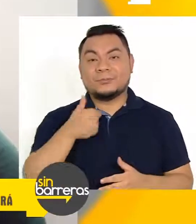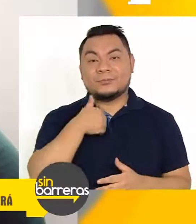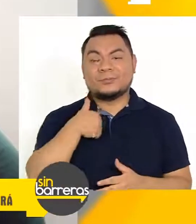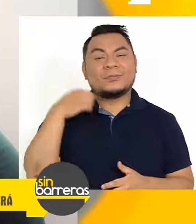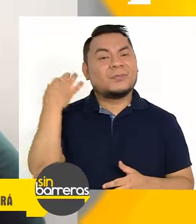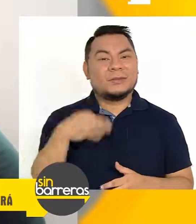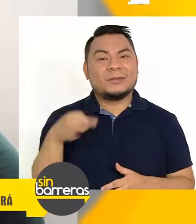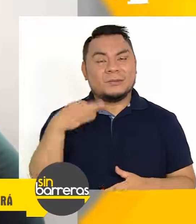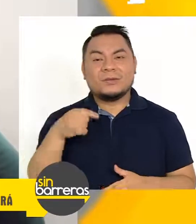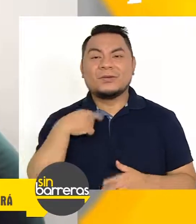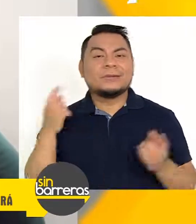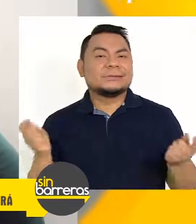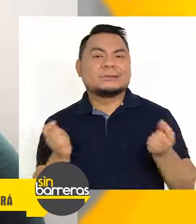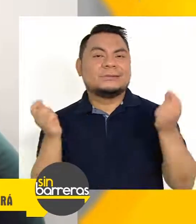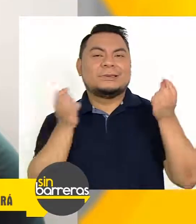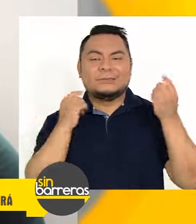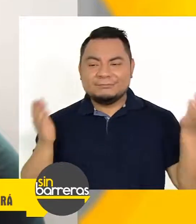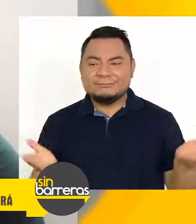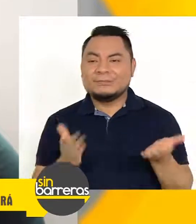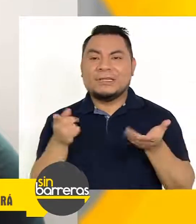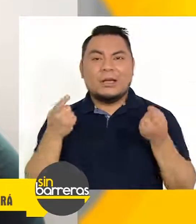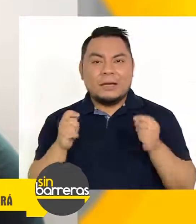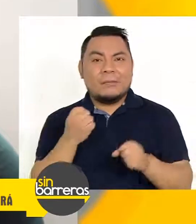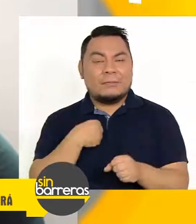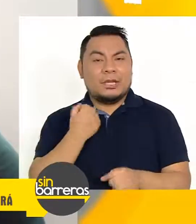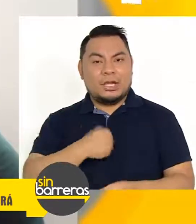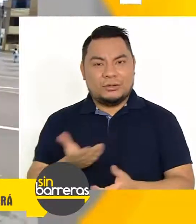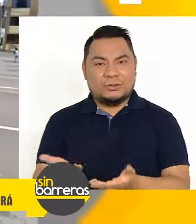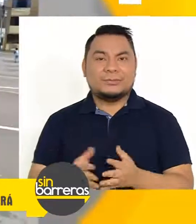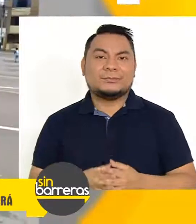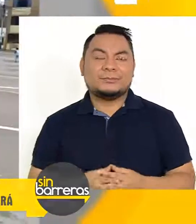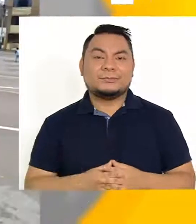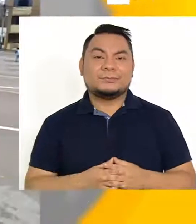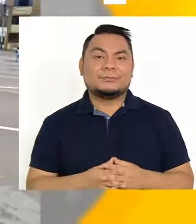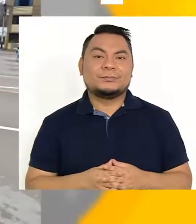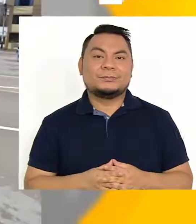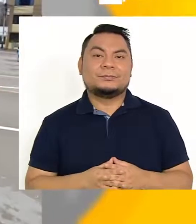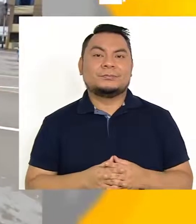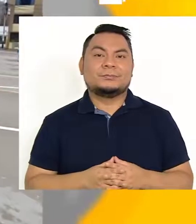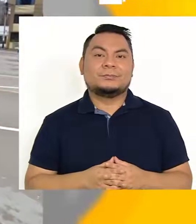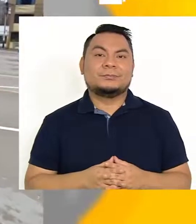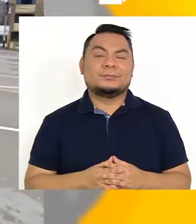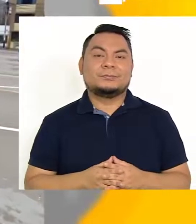Yo siempre voy a celebrar todos los esfuerzos que haga mi hijo.